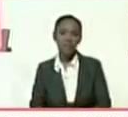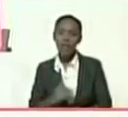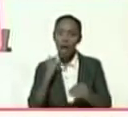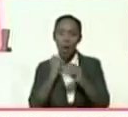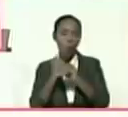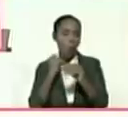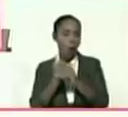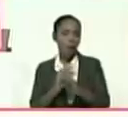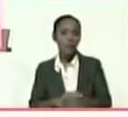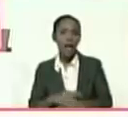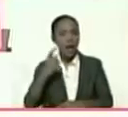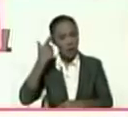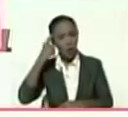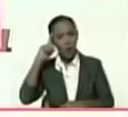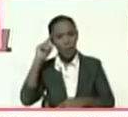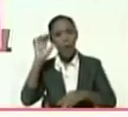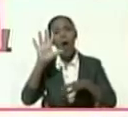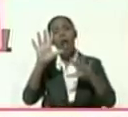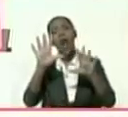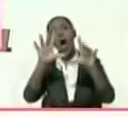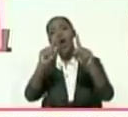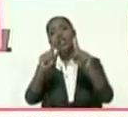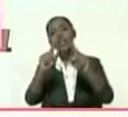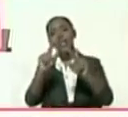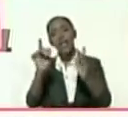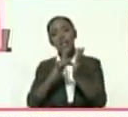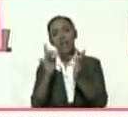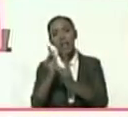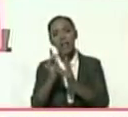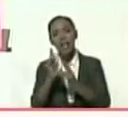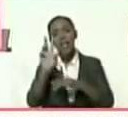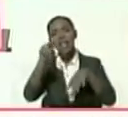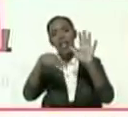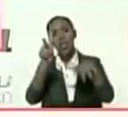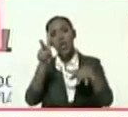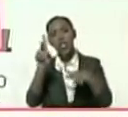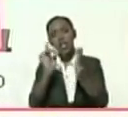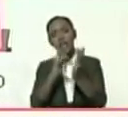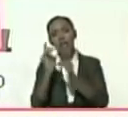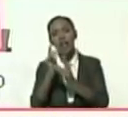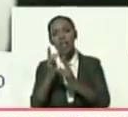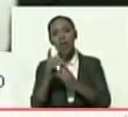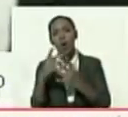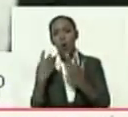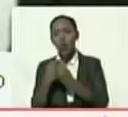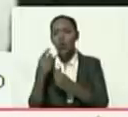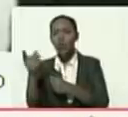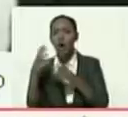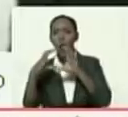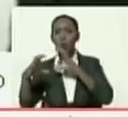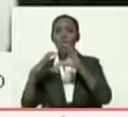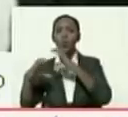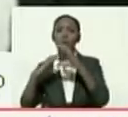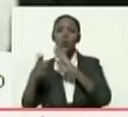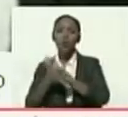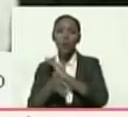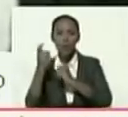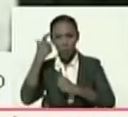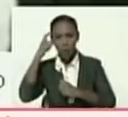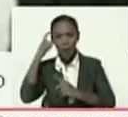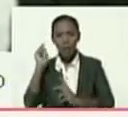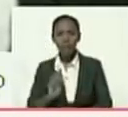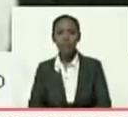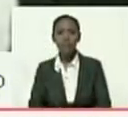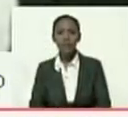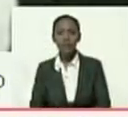Recordemos el 11 de abril, el 12 de abril en el Palacio. ¿Te acuerdas de nosotros conversamos? Ah, no fue contigo que yo conversé. El 12 de abril, de